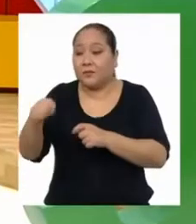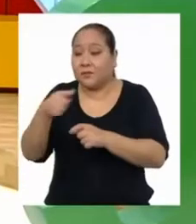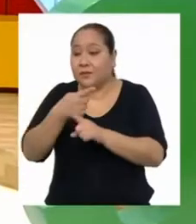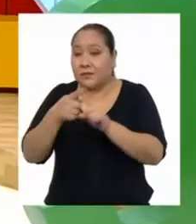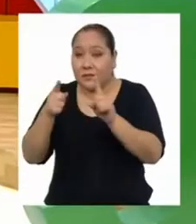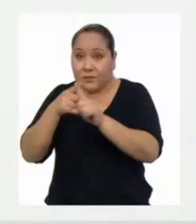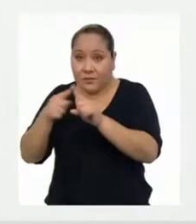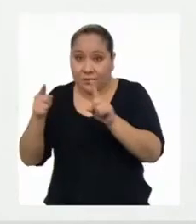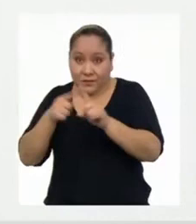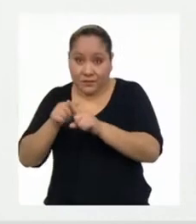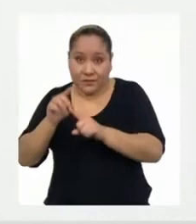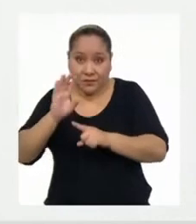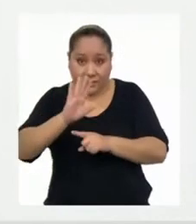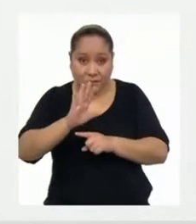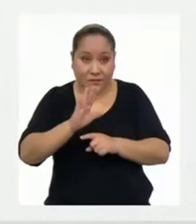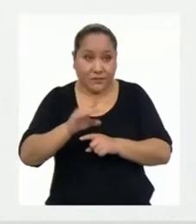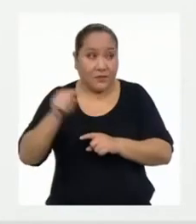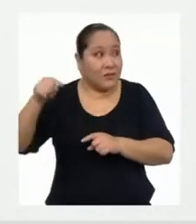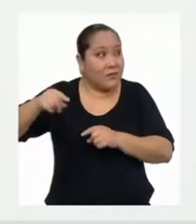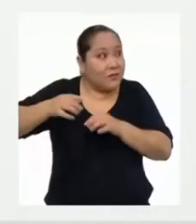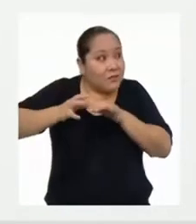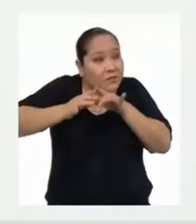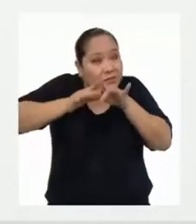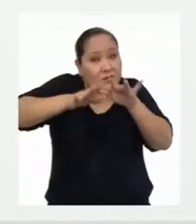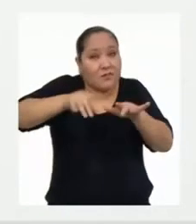influido en tu vida?